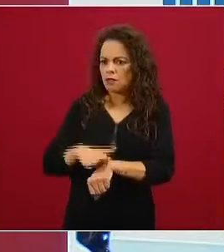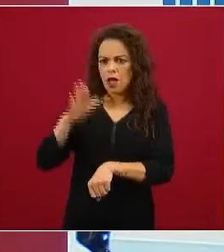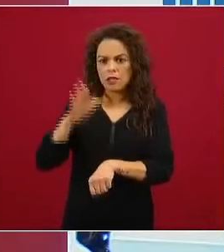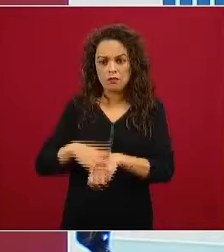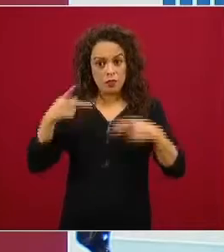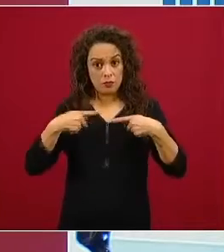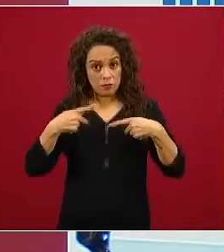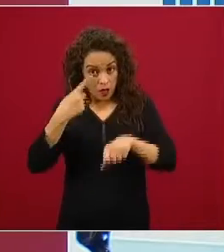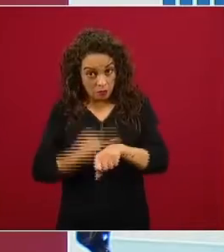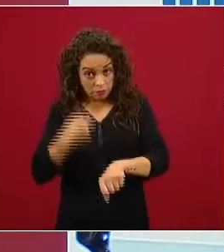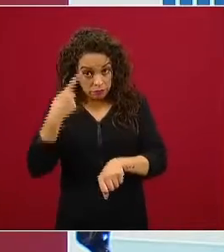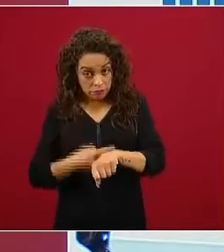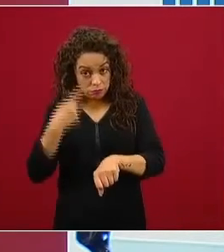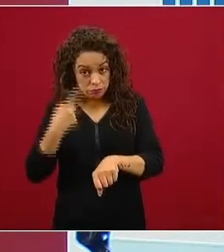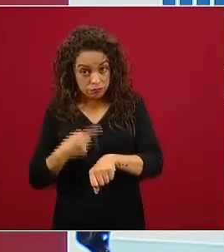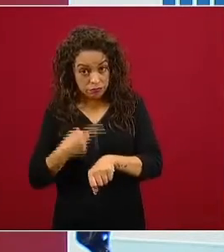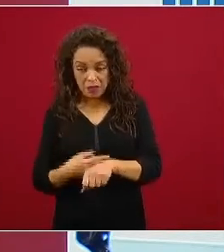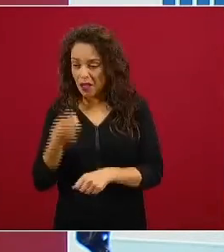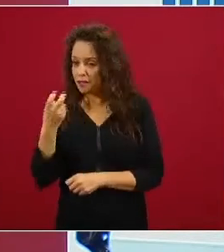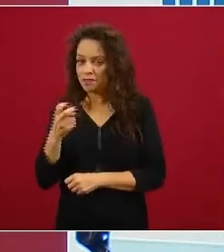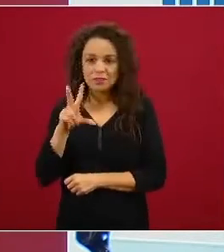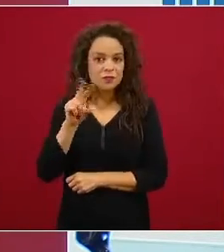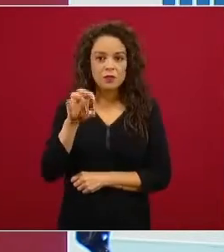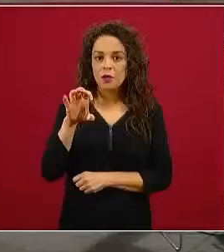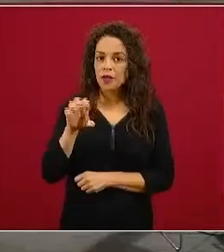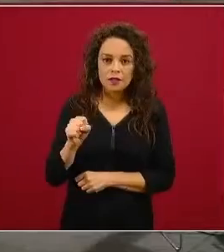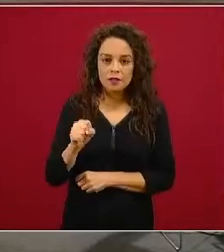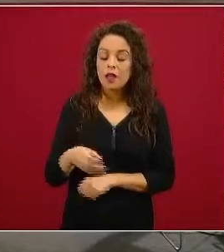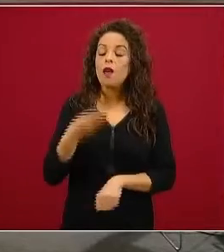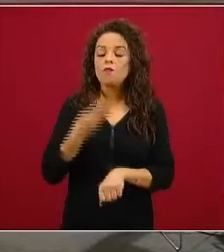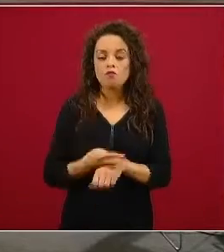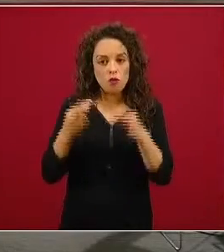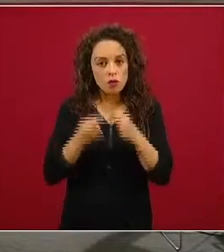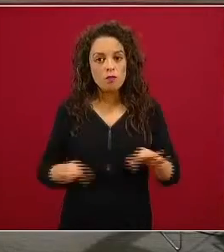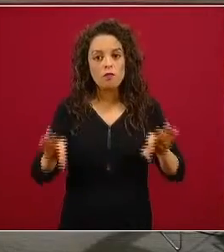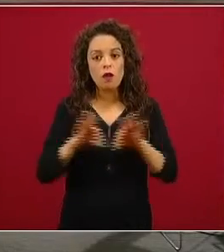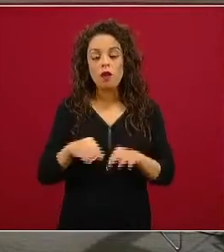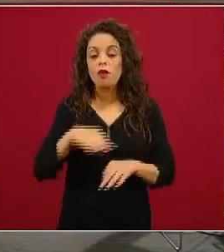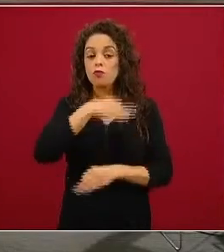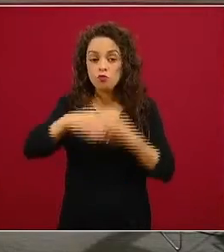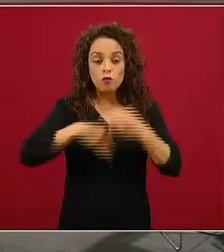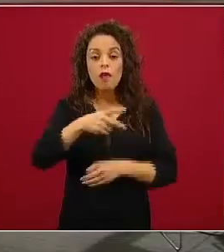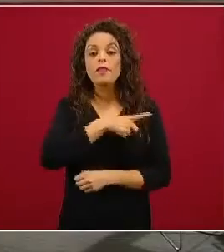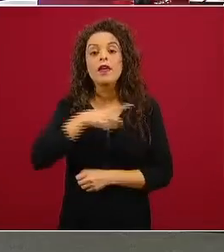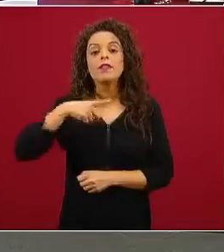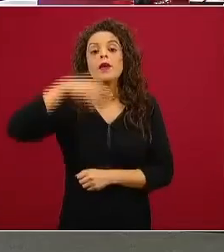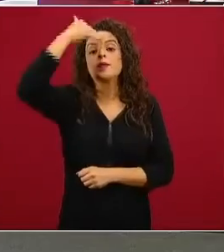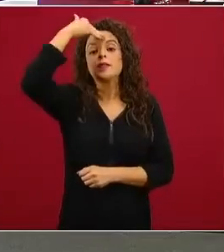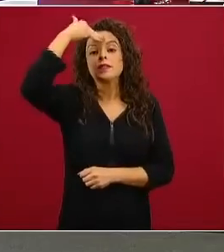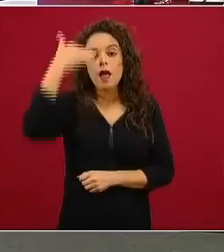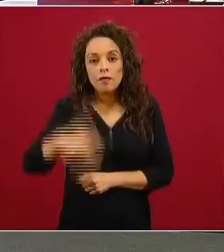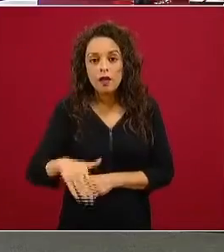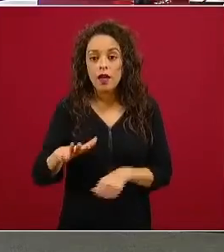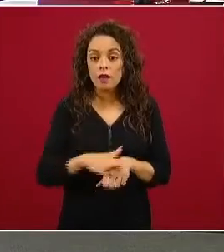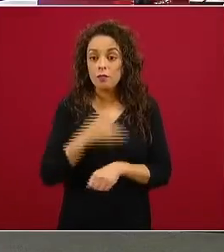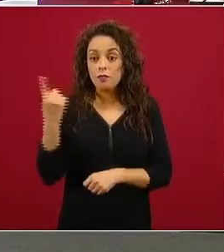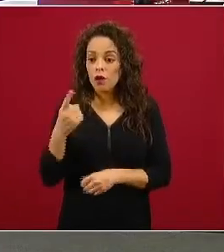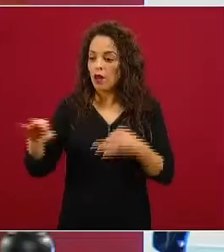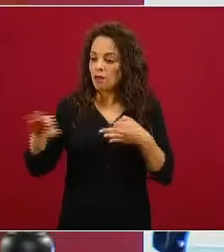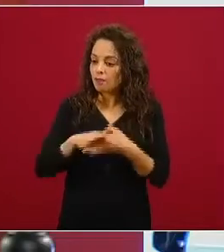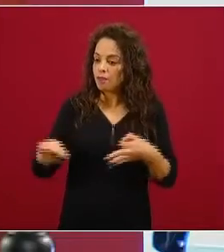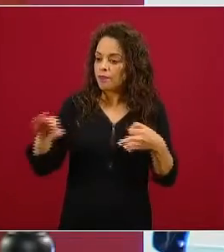lógica científica, una lógica técnica. Lo que sí puede ser en términos de información o quizá